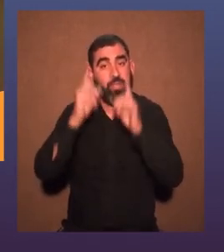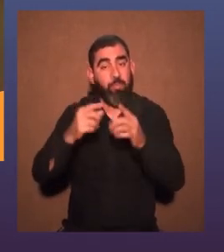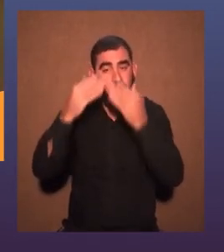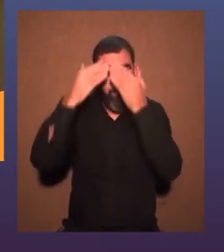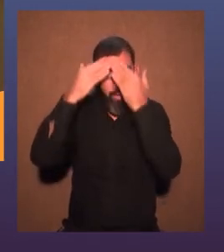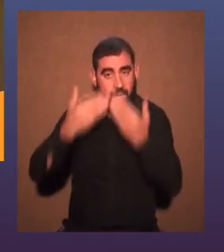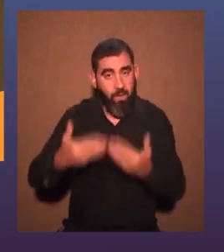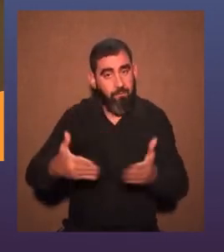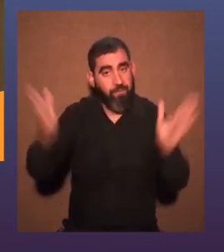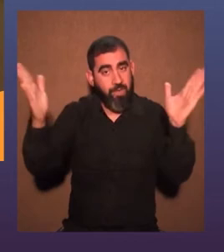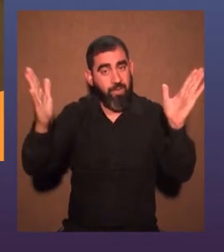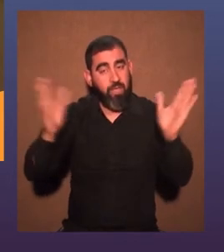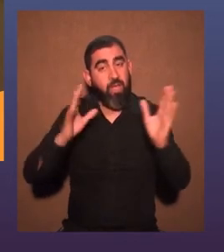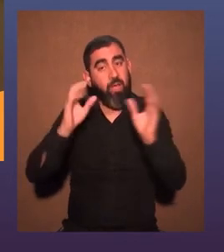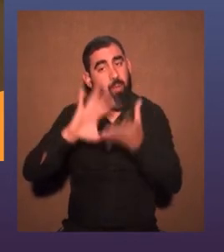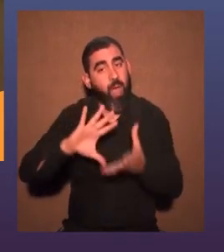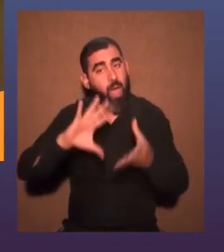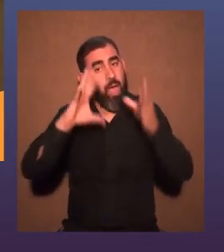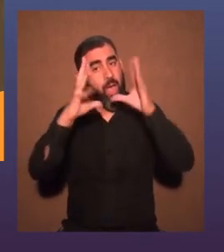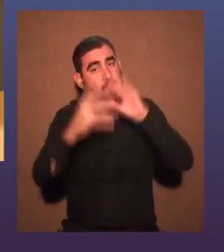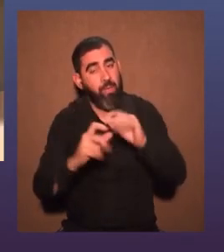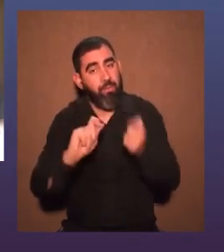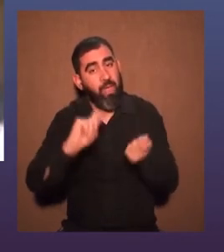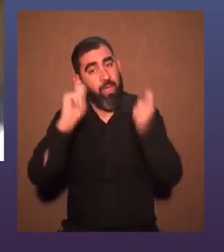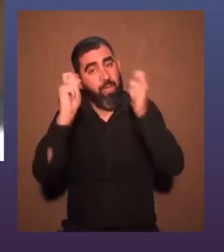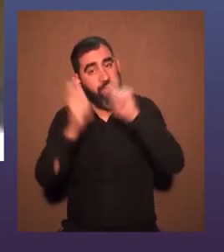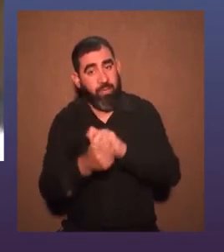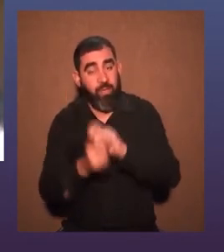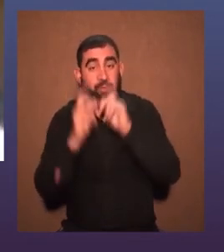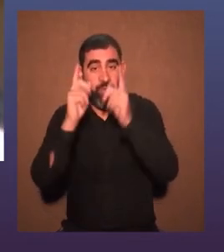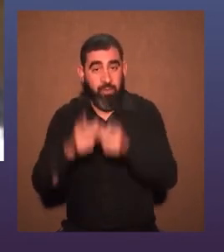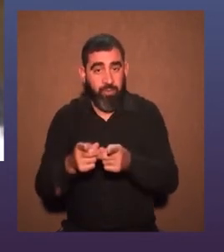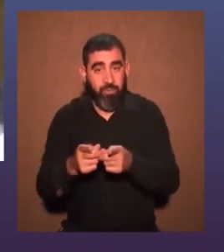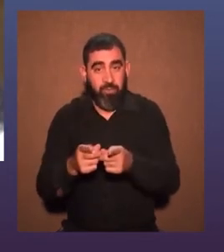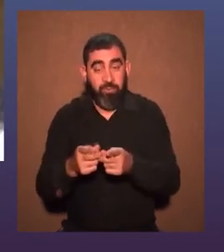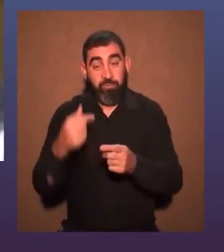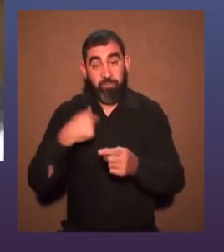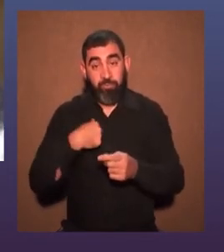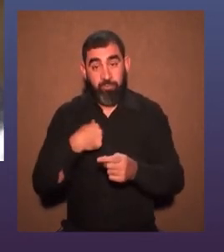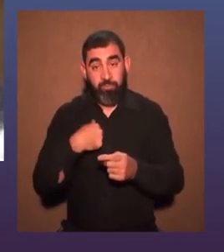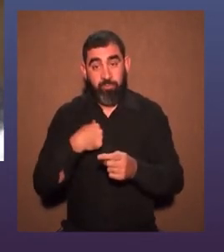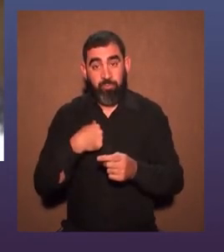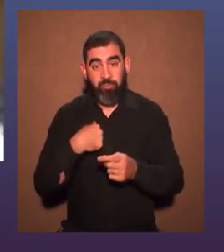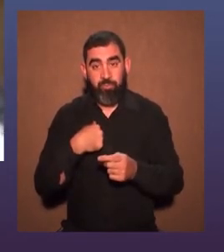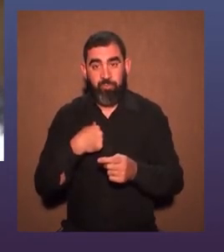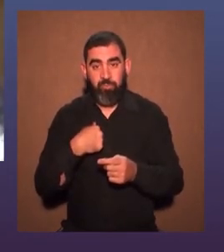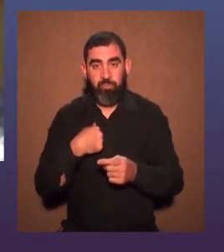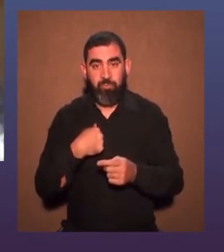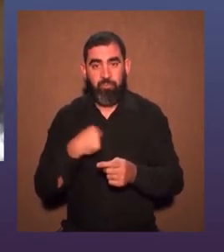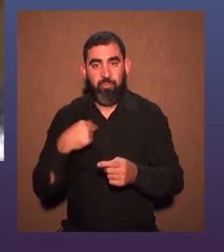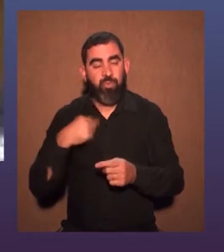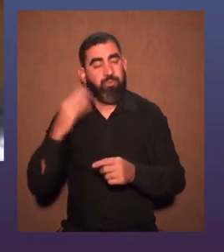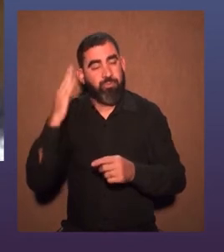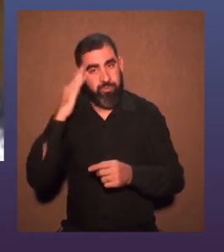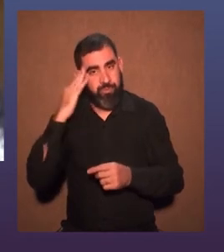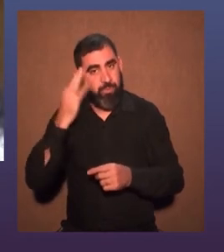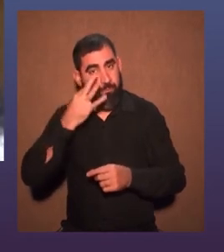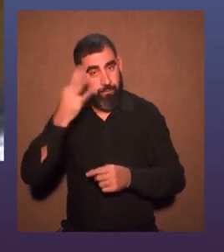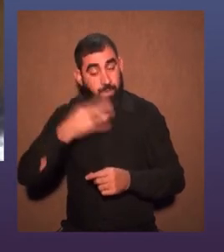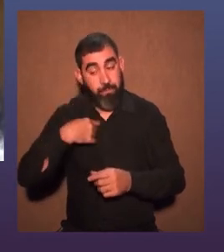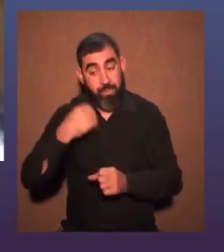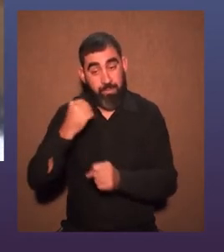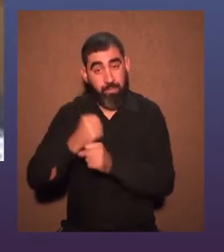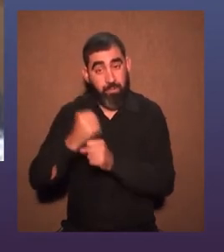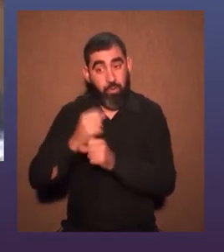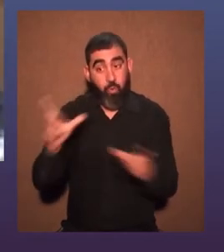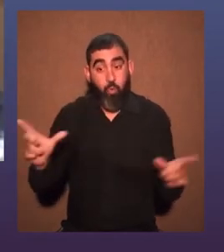estar abierto a ir adaptando, y bueno, es lo que decía un poco Hugo hoy. Yo soy totalmente consciente de que mi